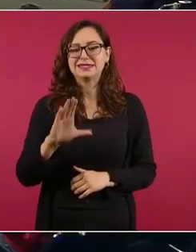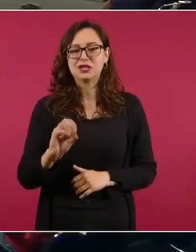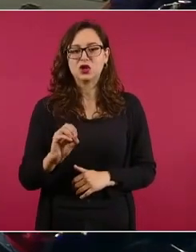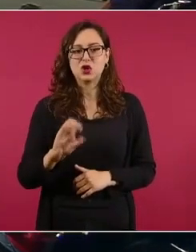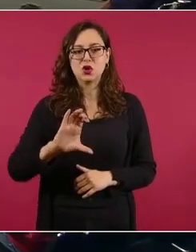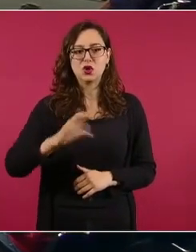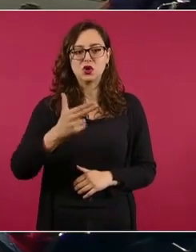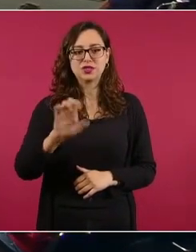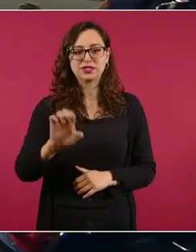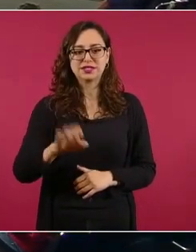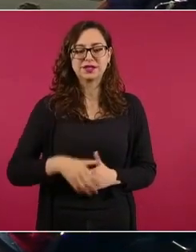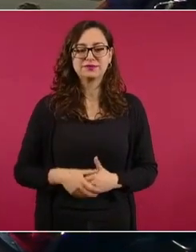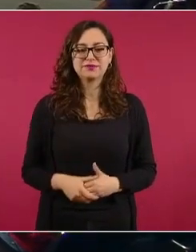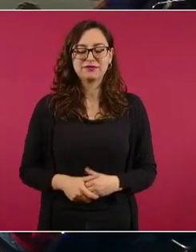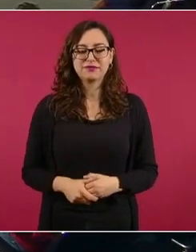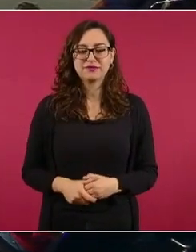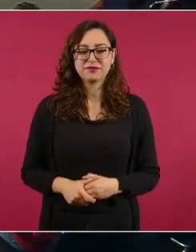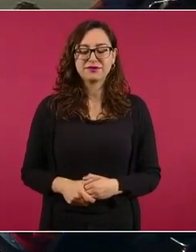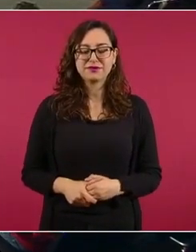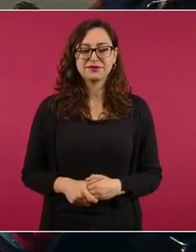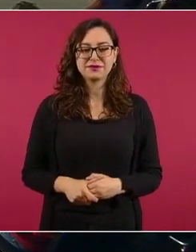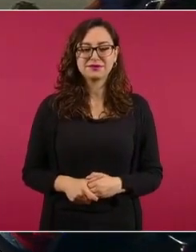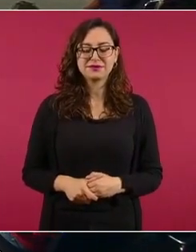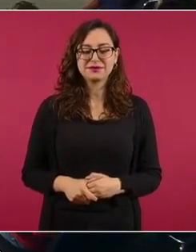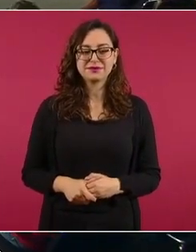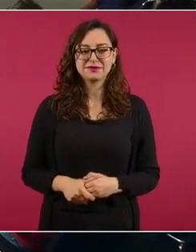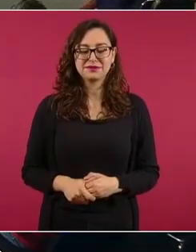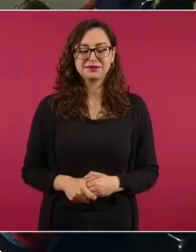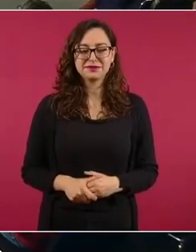Es una canción porque Chicoche